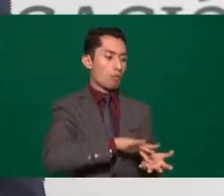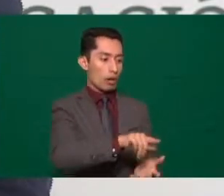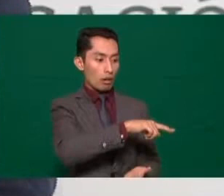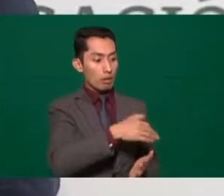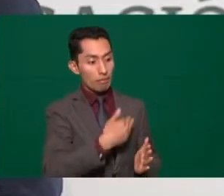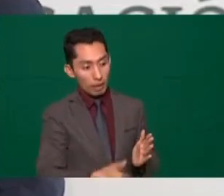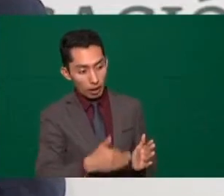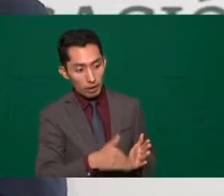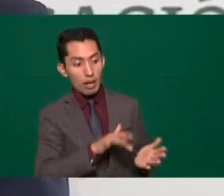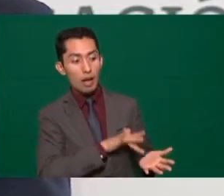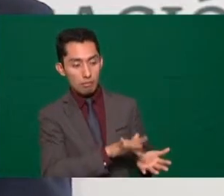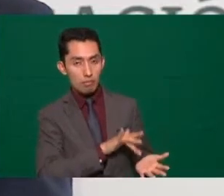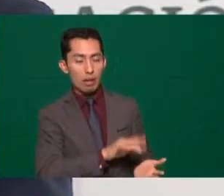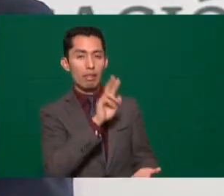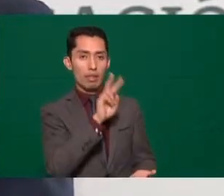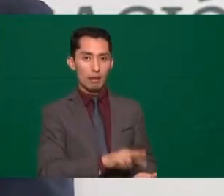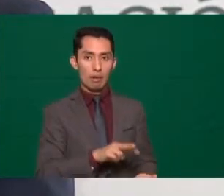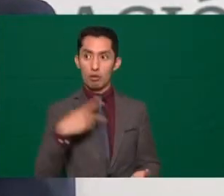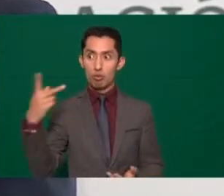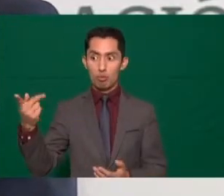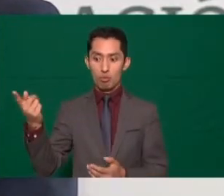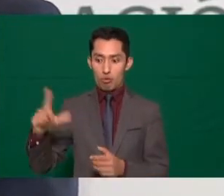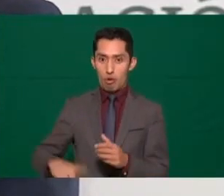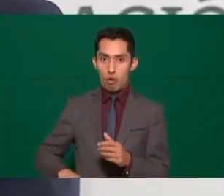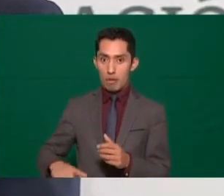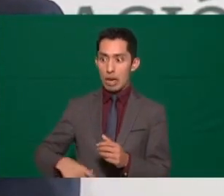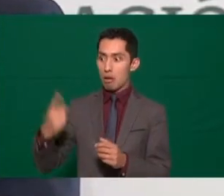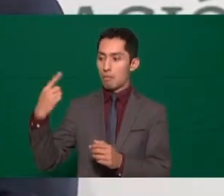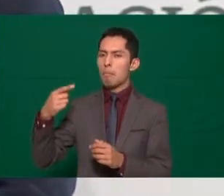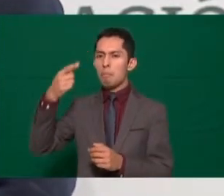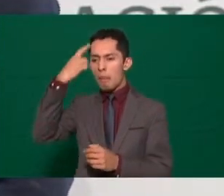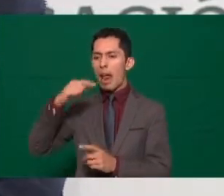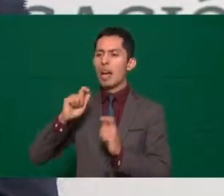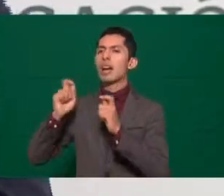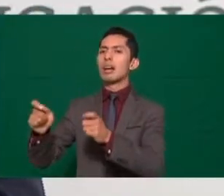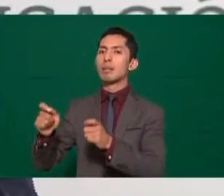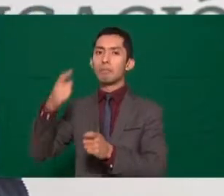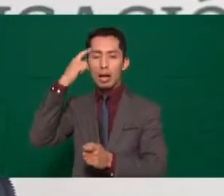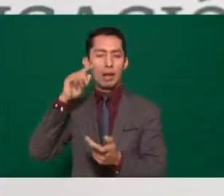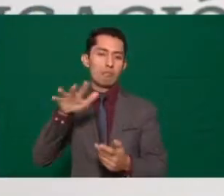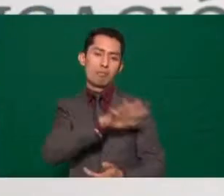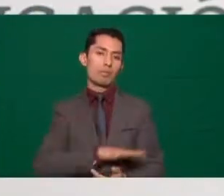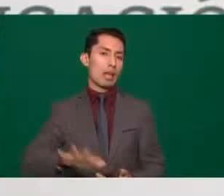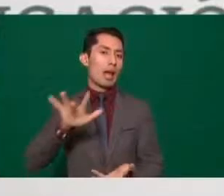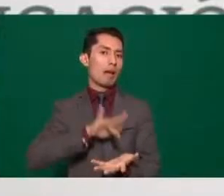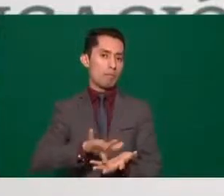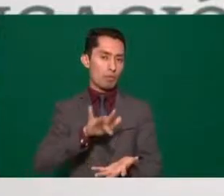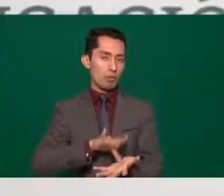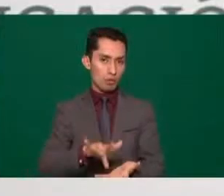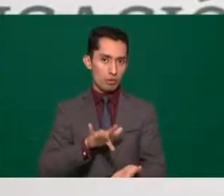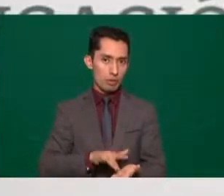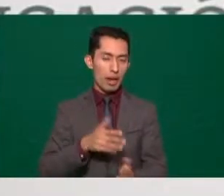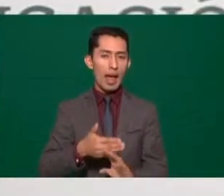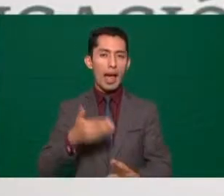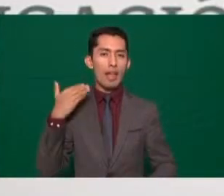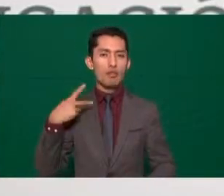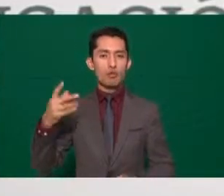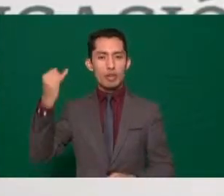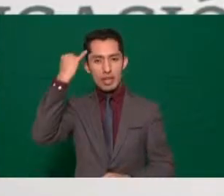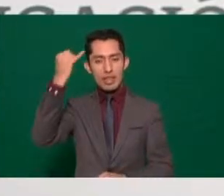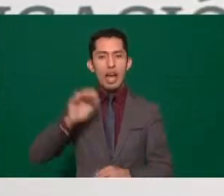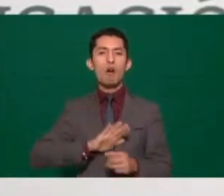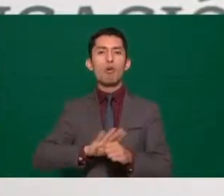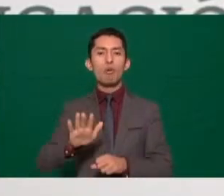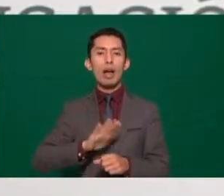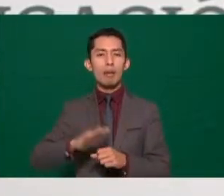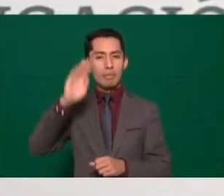cumplir su función social. ¿Cuál era la filosofía del neoliberalismo? ¿O